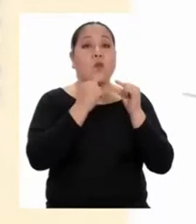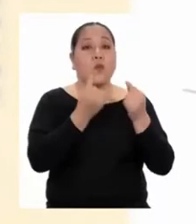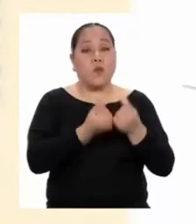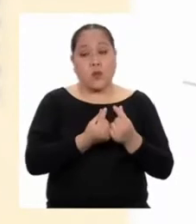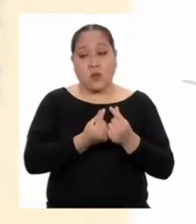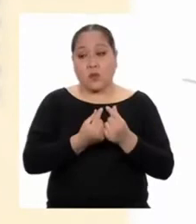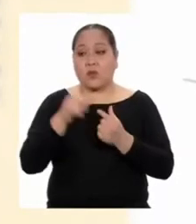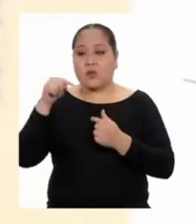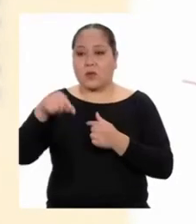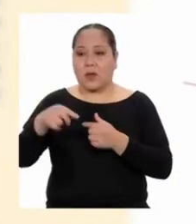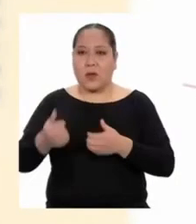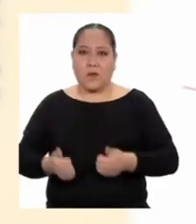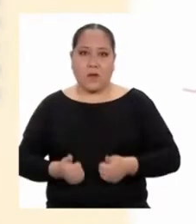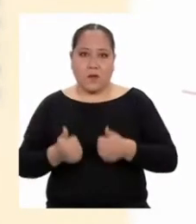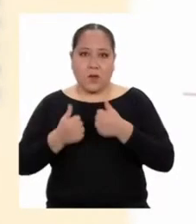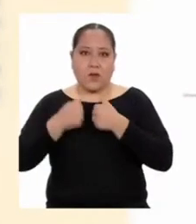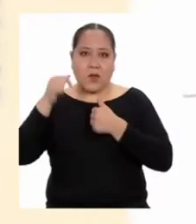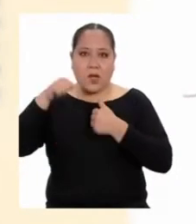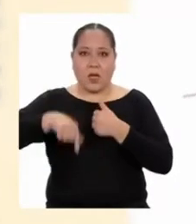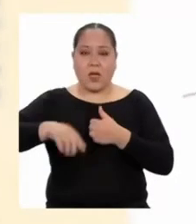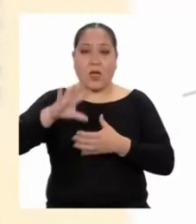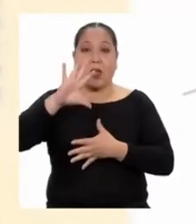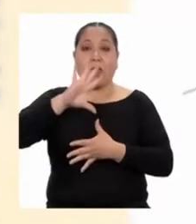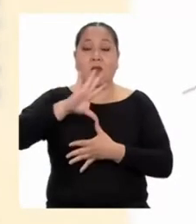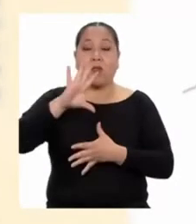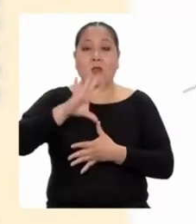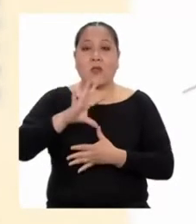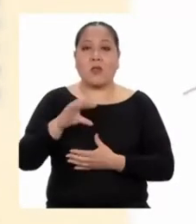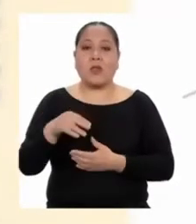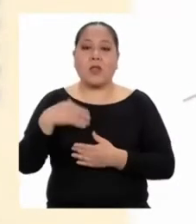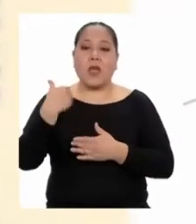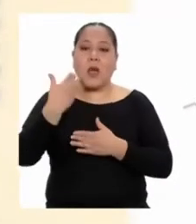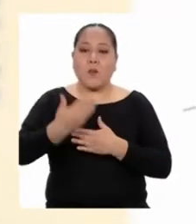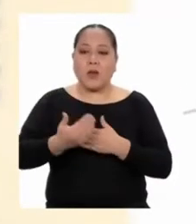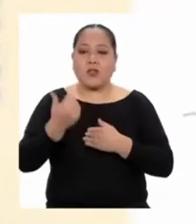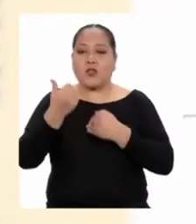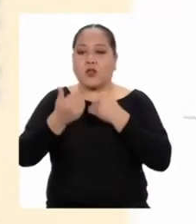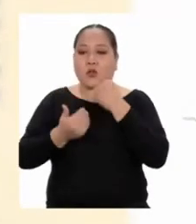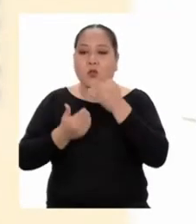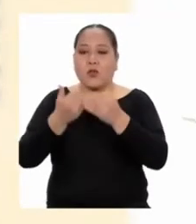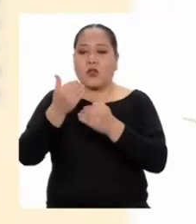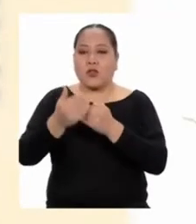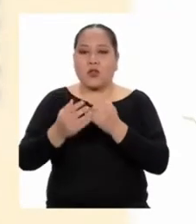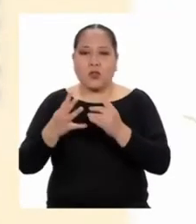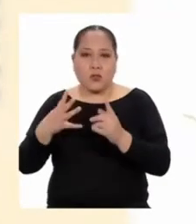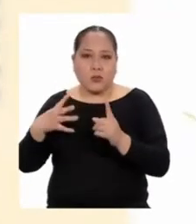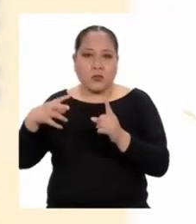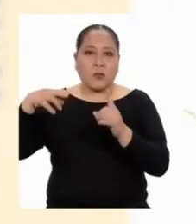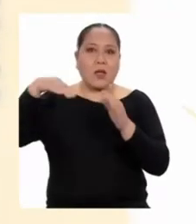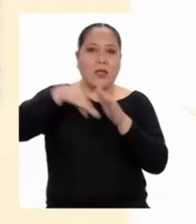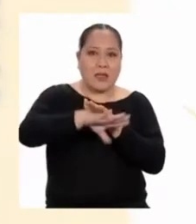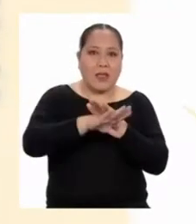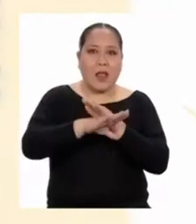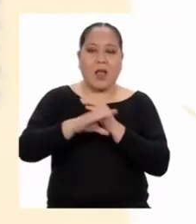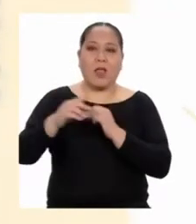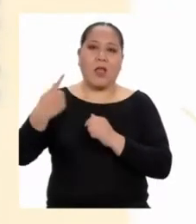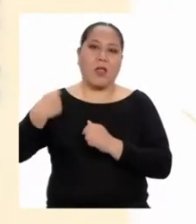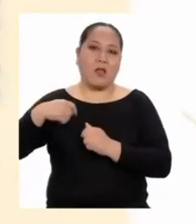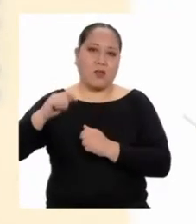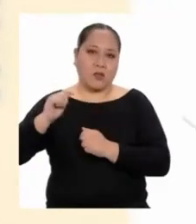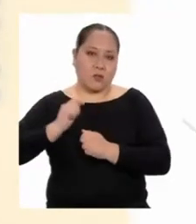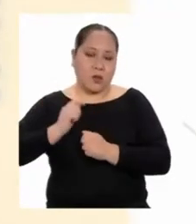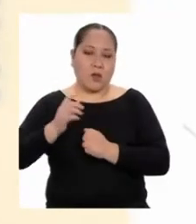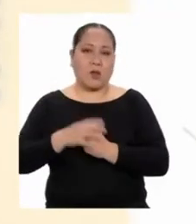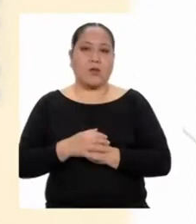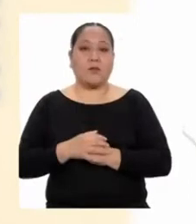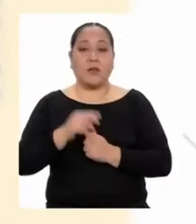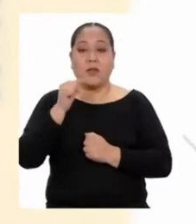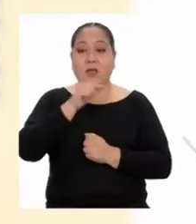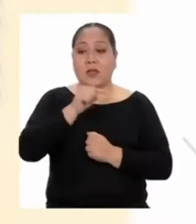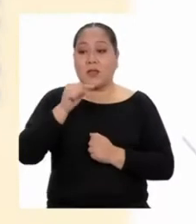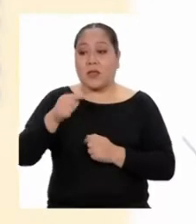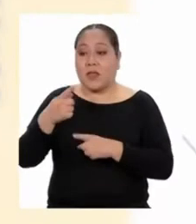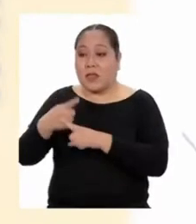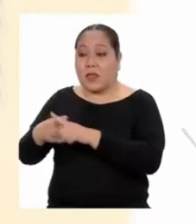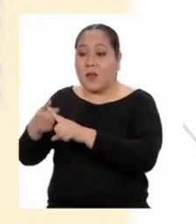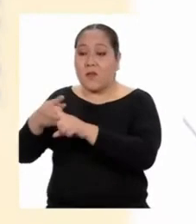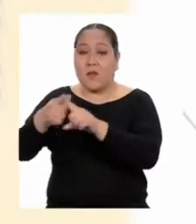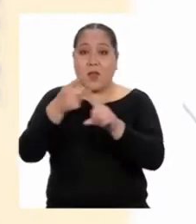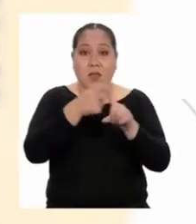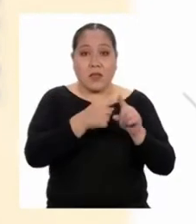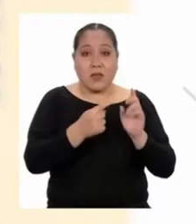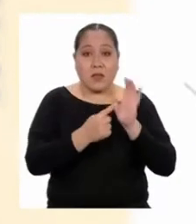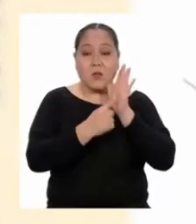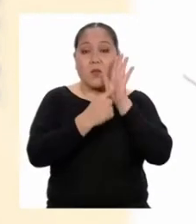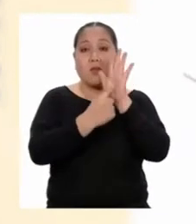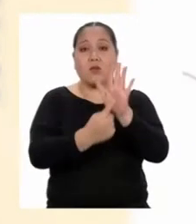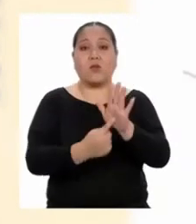del continente y luego con el proceso de conquista española. Durante este periodo, la diversidad se manifestó, por